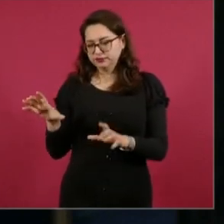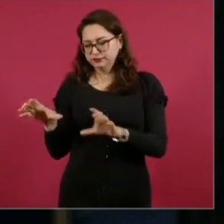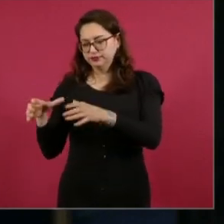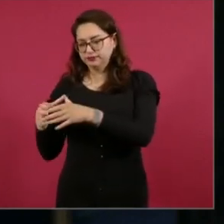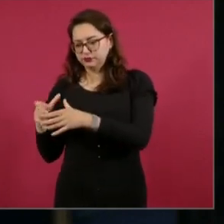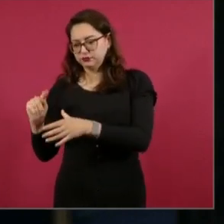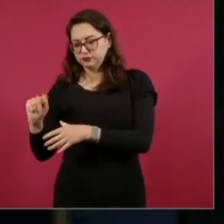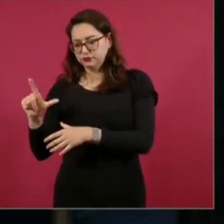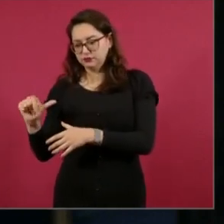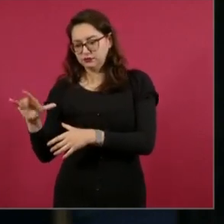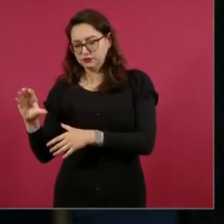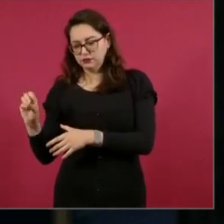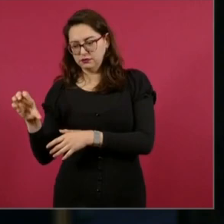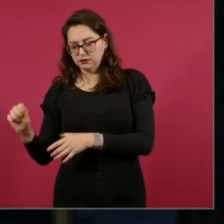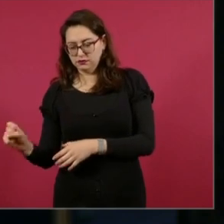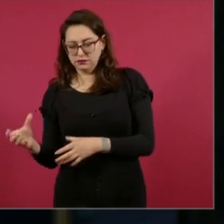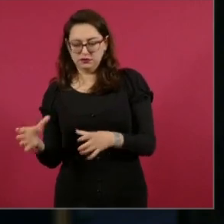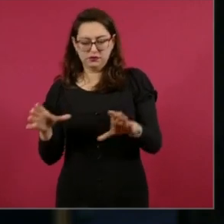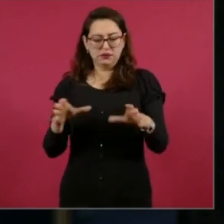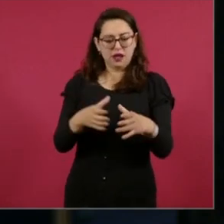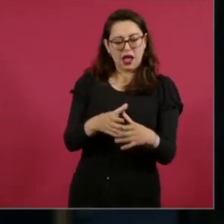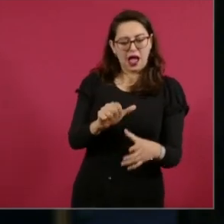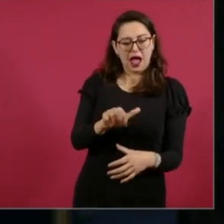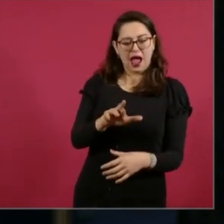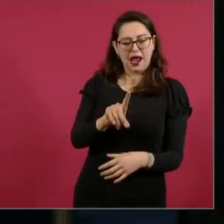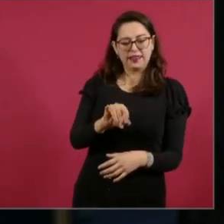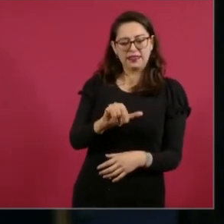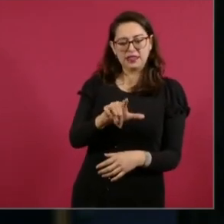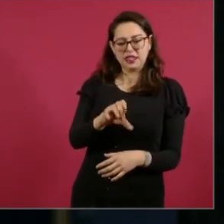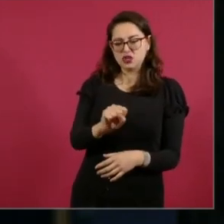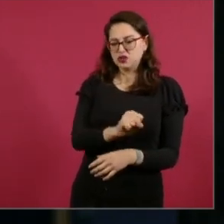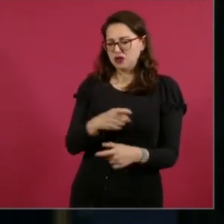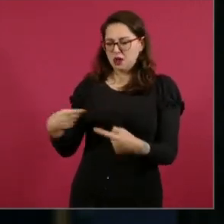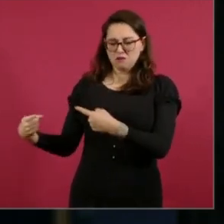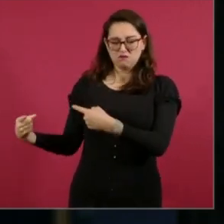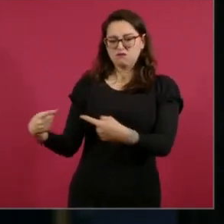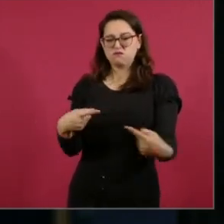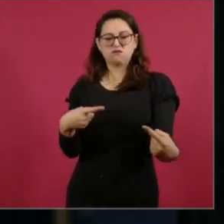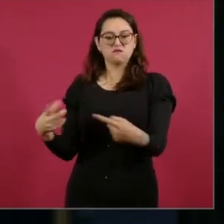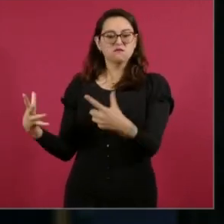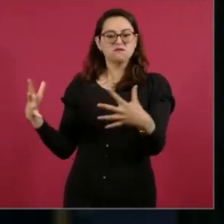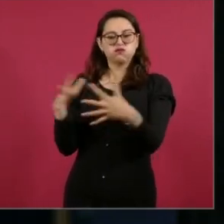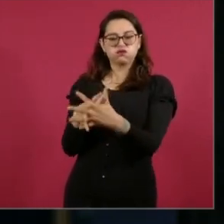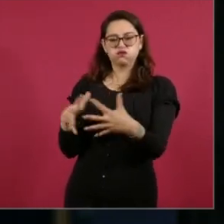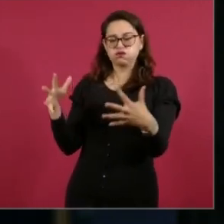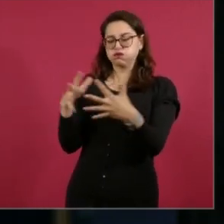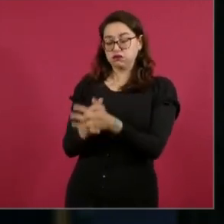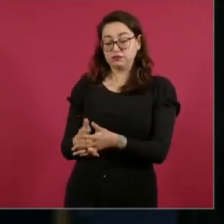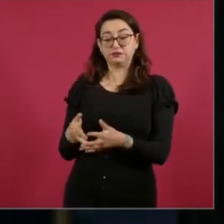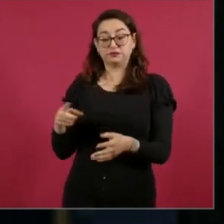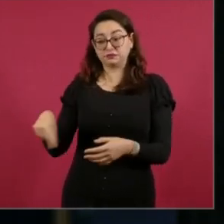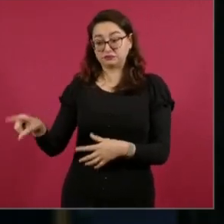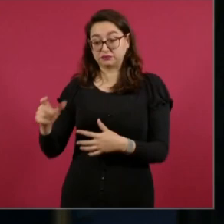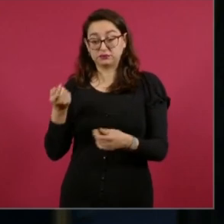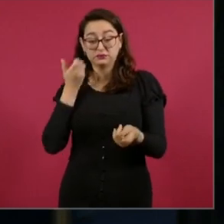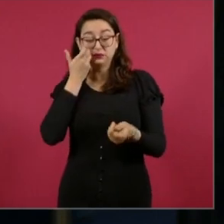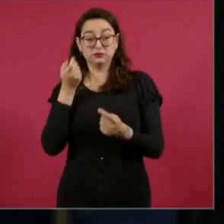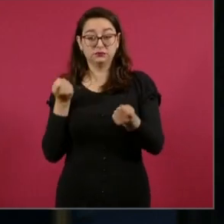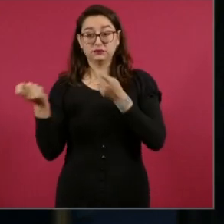ardillos, no solamente es por el control de territorio, sino también las minas, el transporte, hasta las tienditas de la esquina, los refrescos.